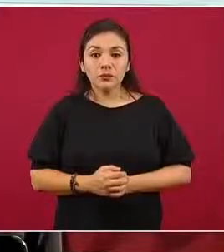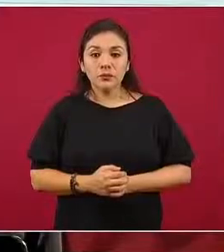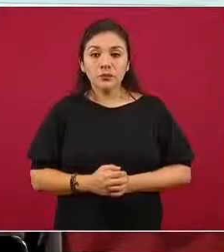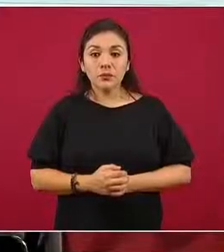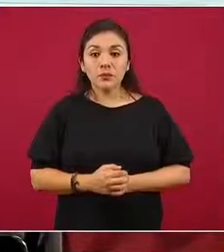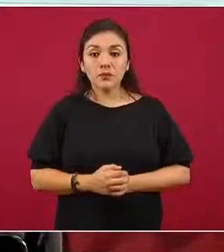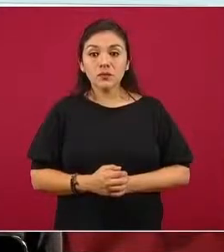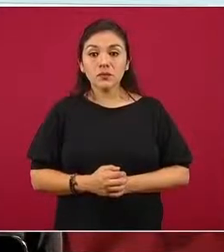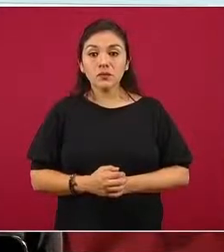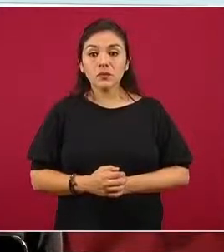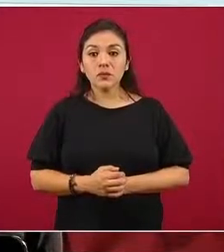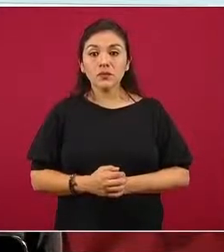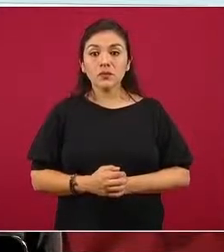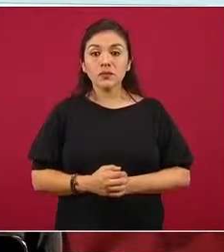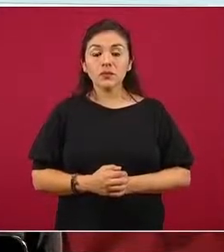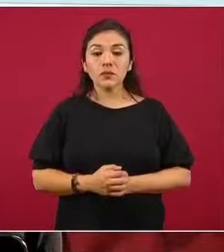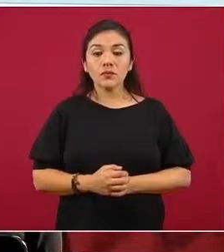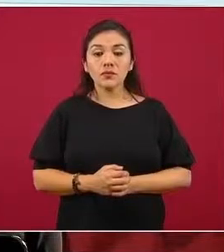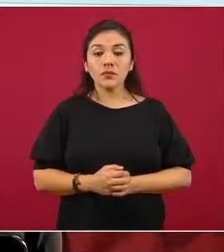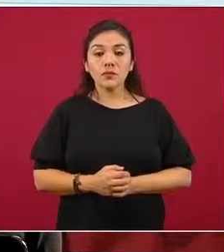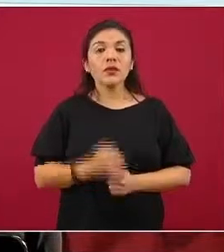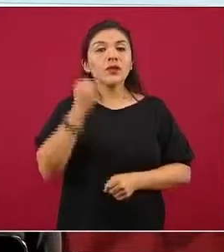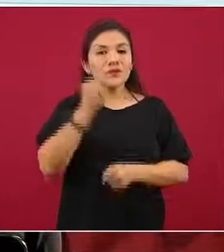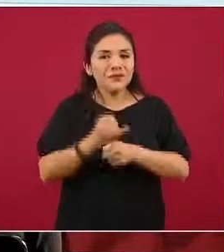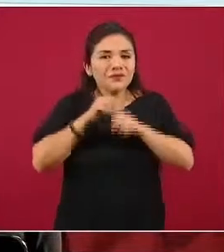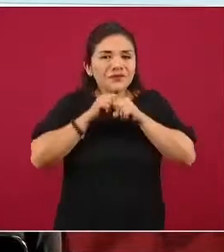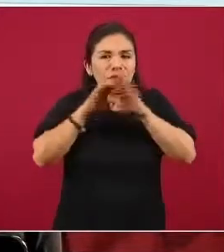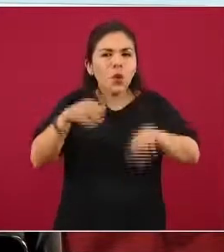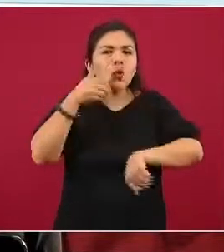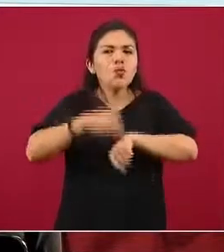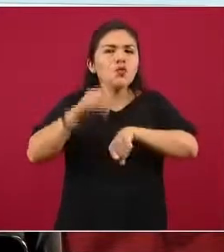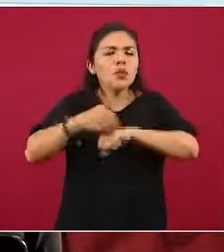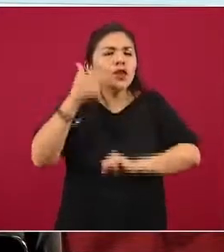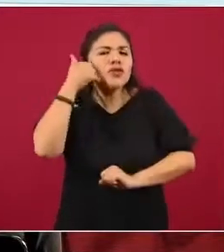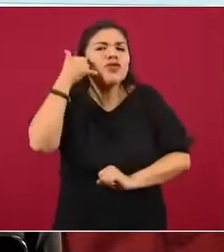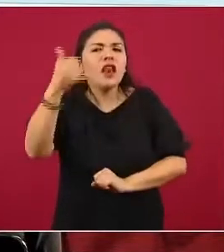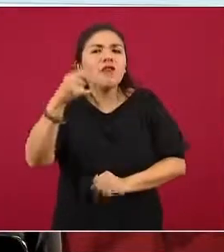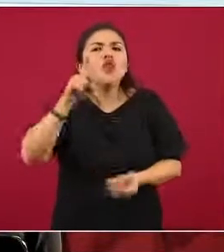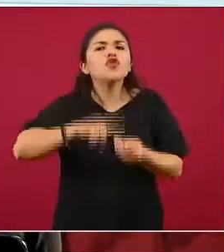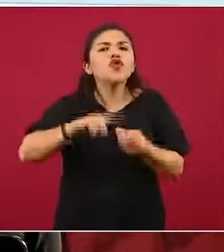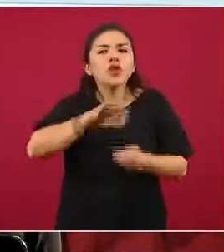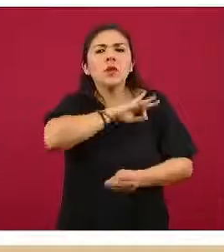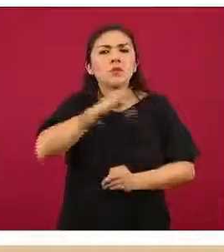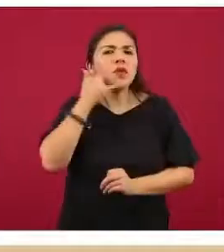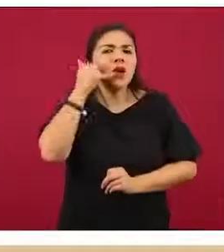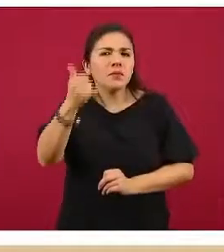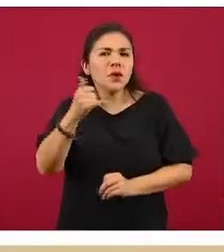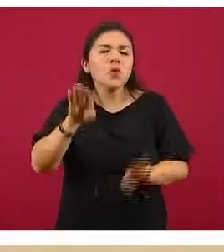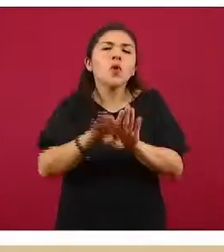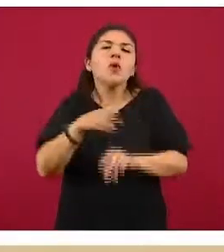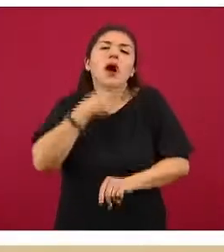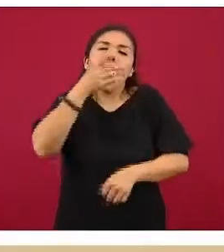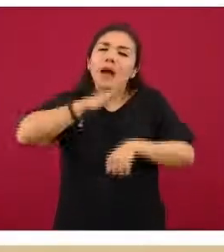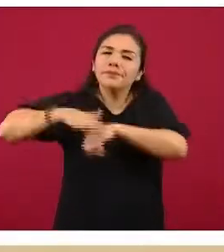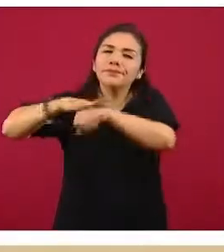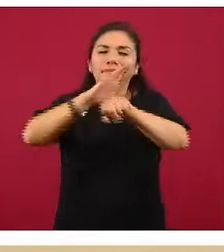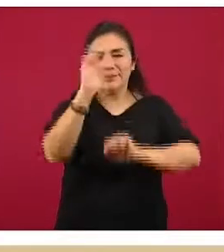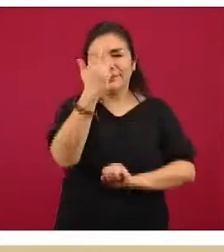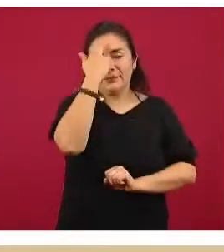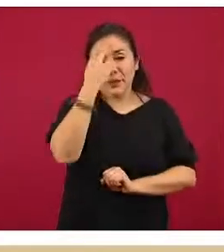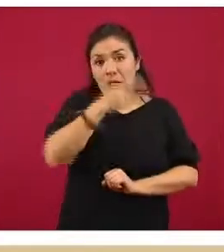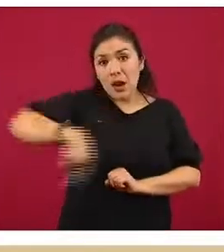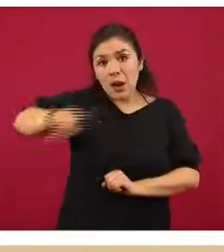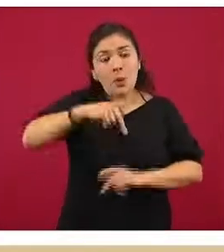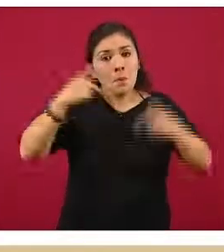Aquí algunos de los datos, ¿no? También de los números telefónicos y como un recordatorio a los cuales